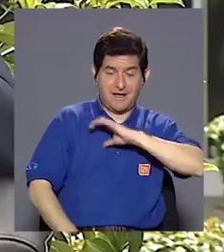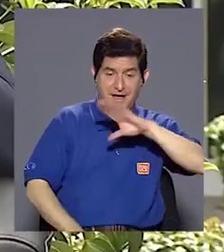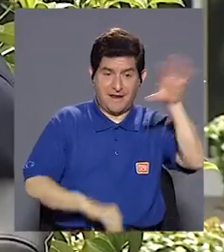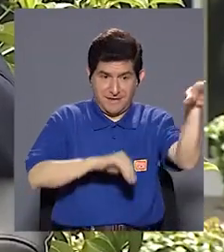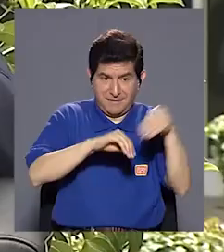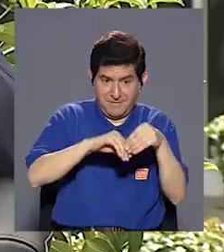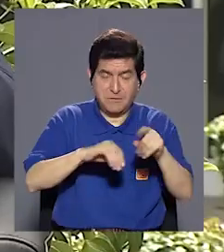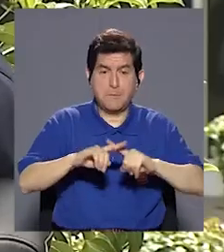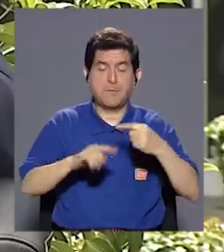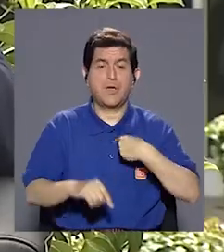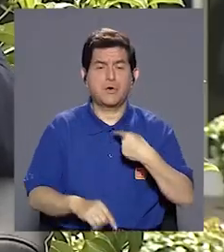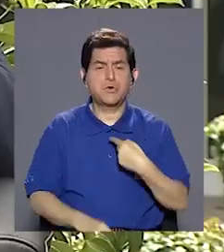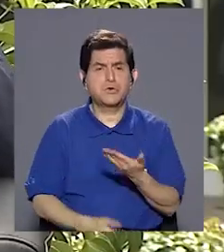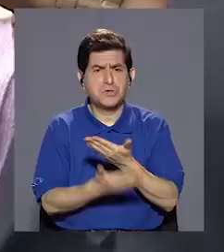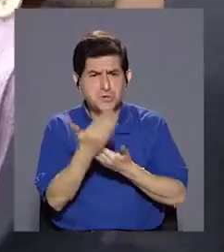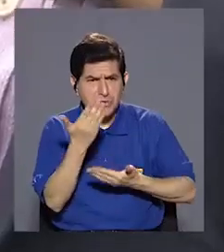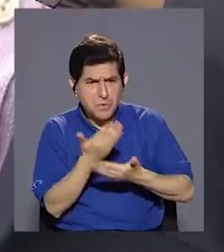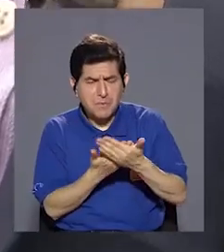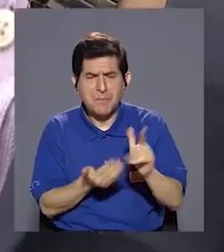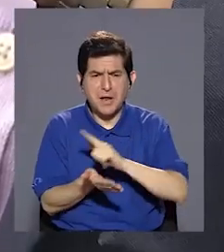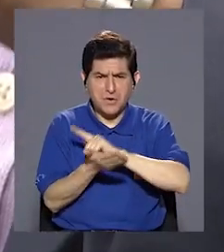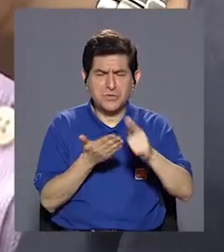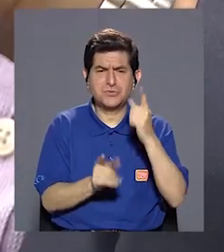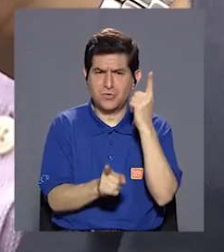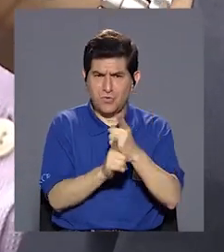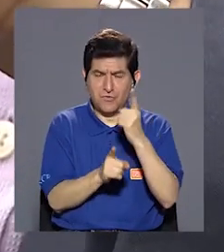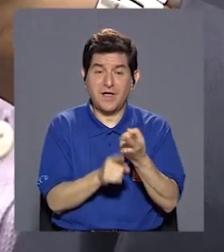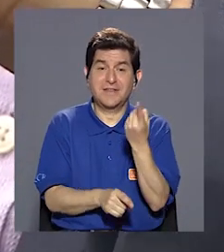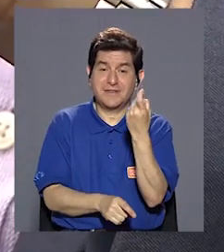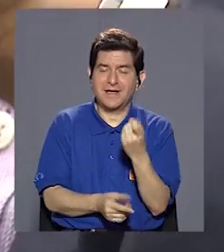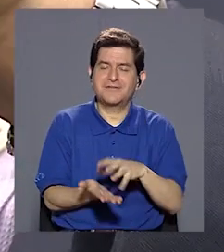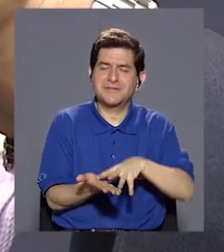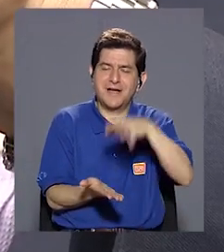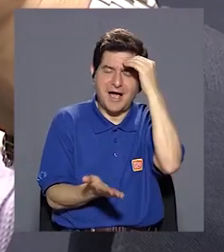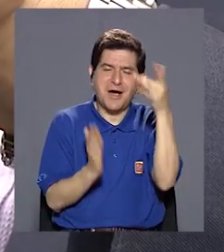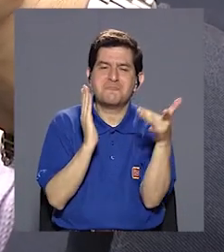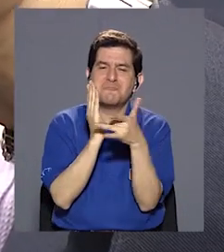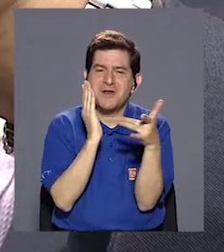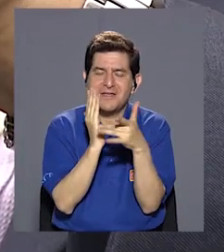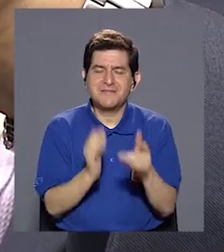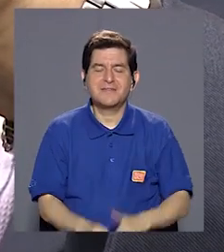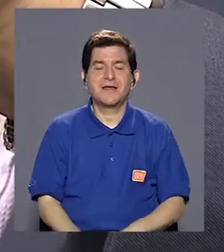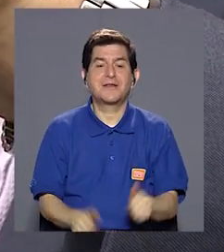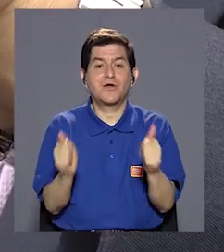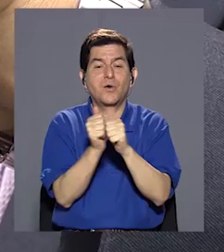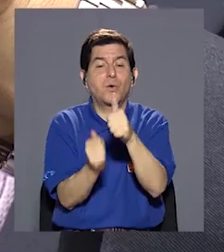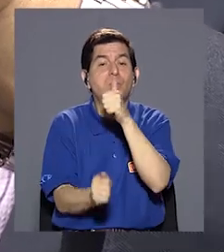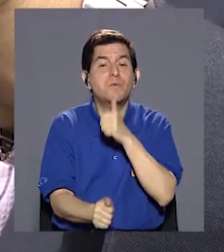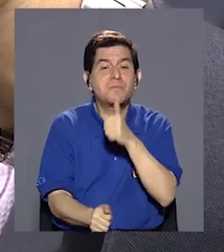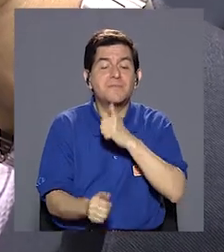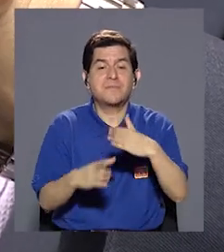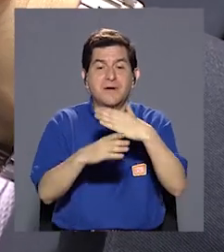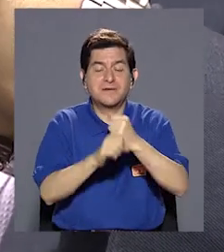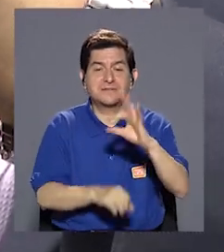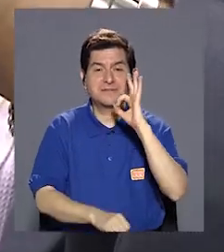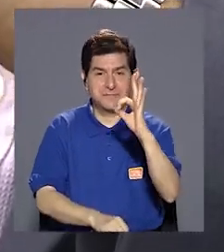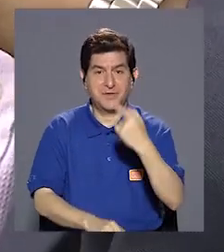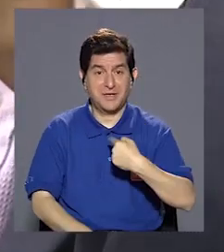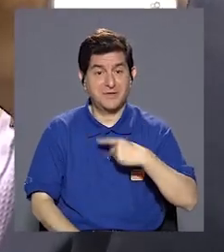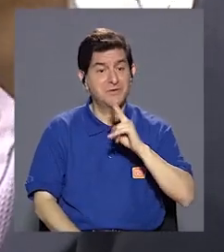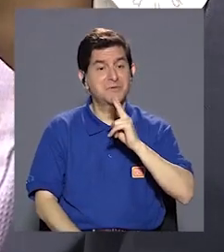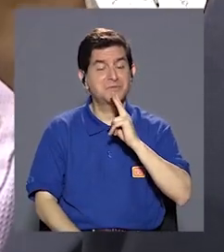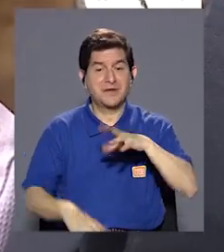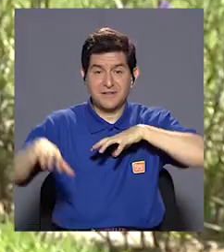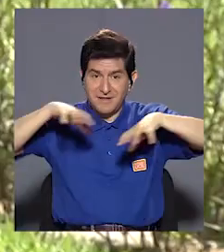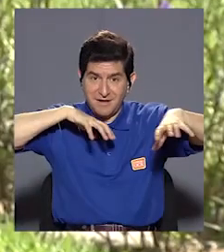agregado, pero como le digo, si yo me lavo adecuadamente las manos, que eso es lo que nos falta, ¿verdad?, aprender esa técnica y tener esa paciencia para hacerlo bien,